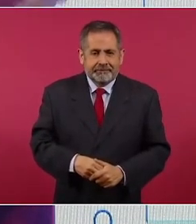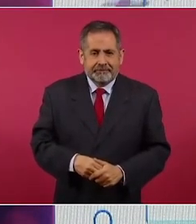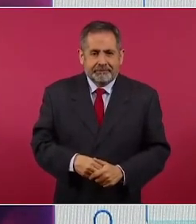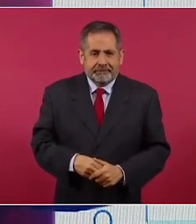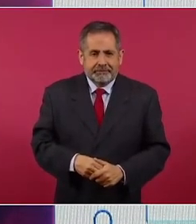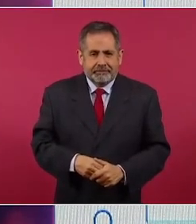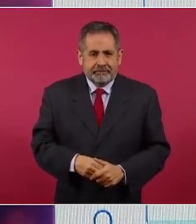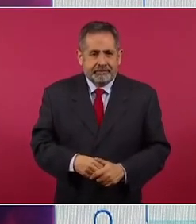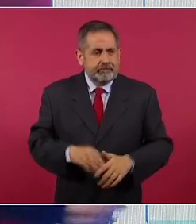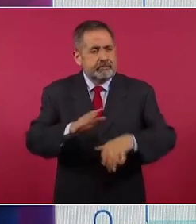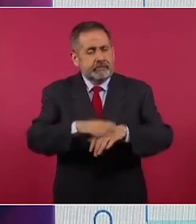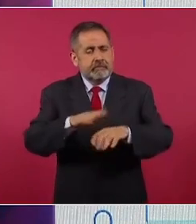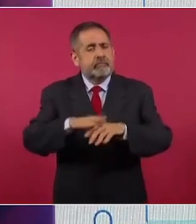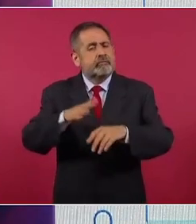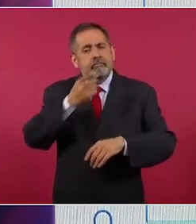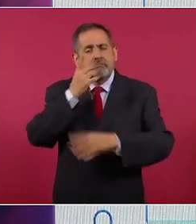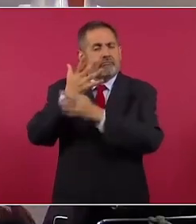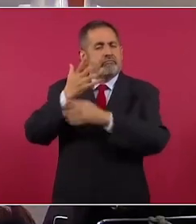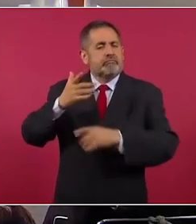Lo decía el general Cárdenas,